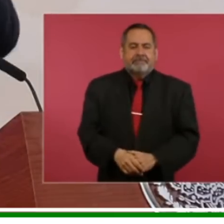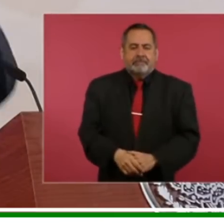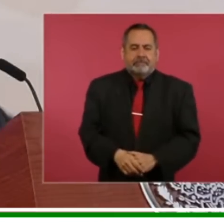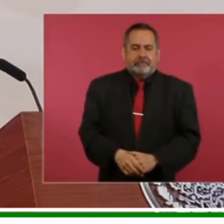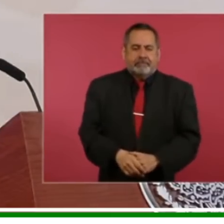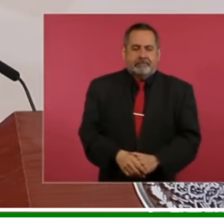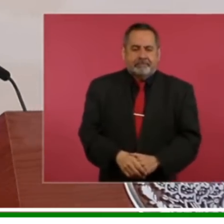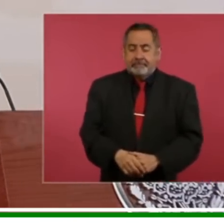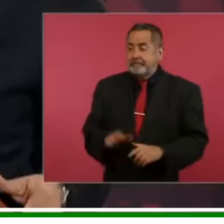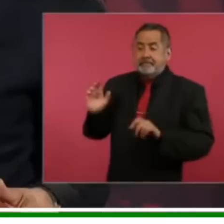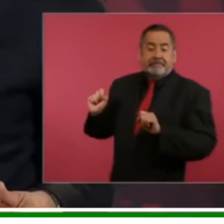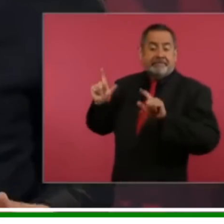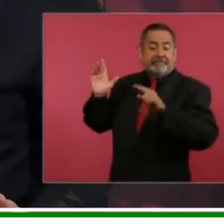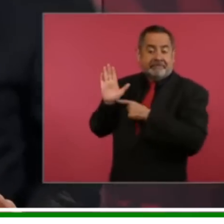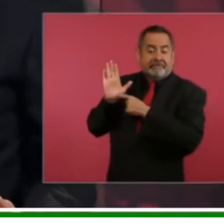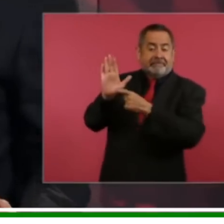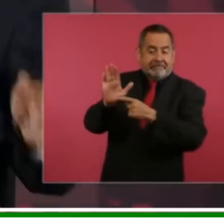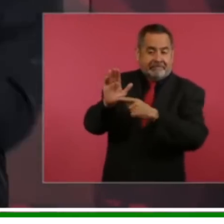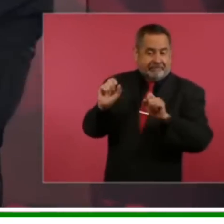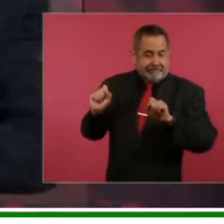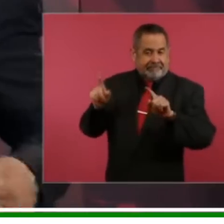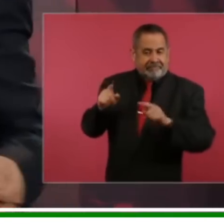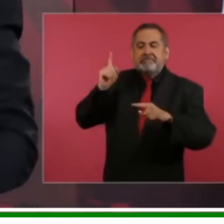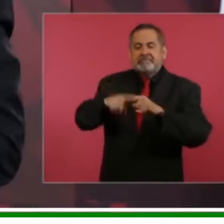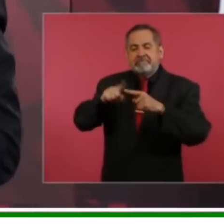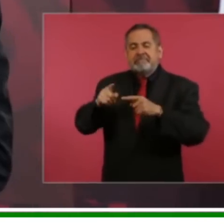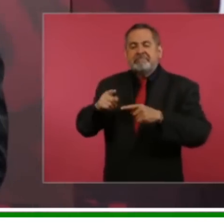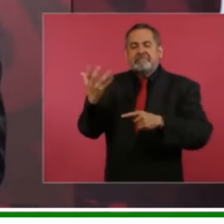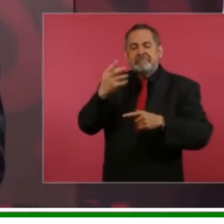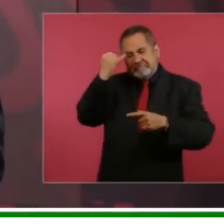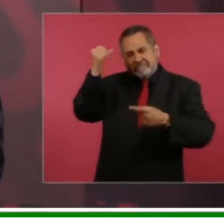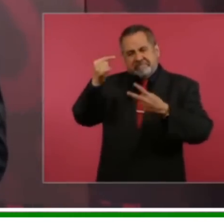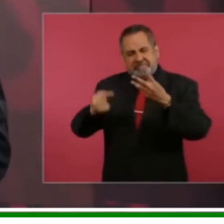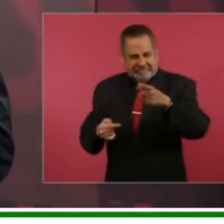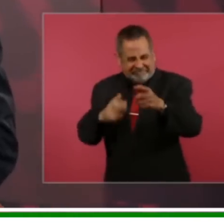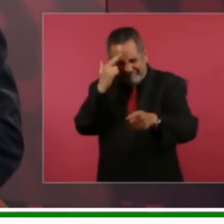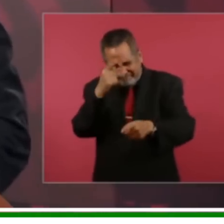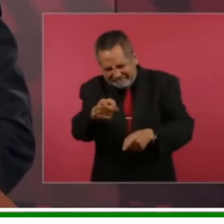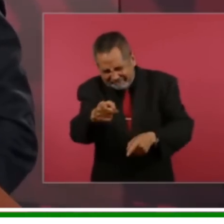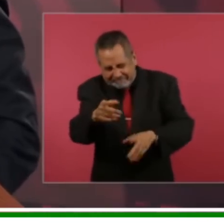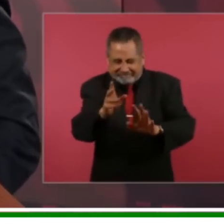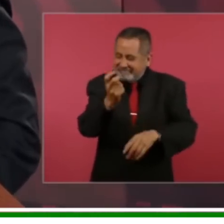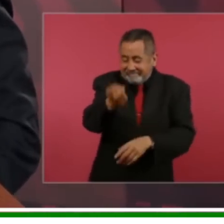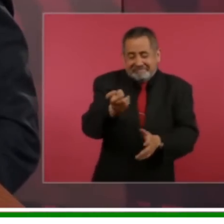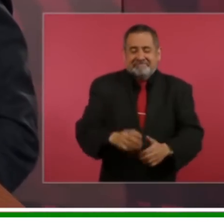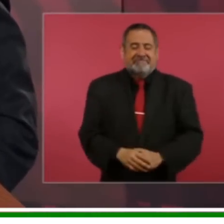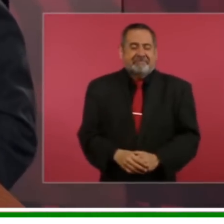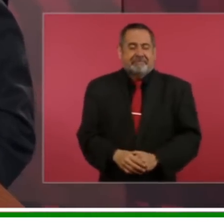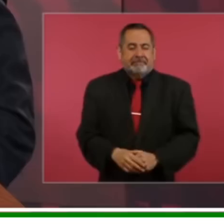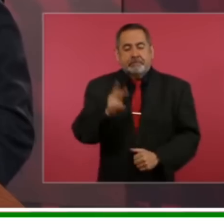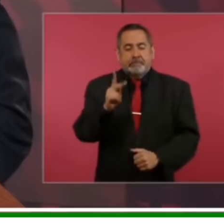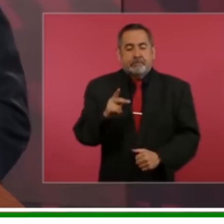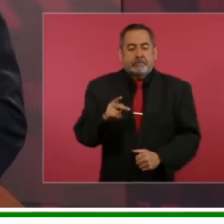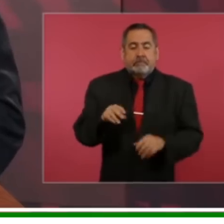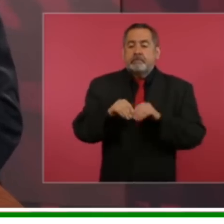situación legal de el evasor de impuestos Ricardo Salinas Pliego, que abiertamente ha desafiado a este gobierno diciendo que no les